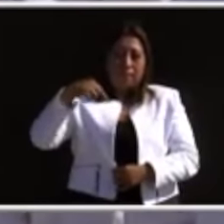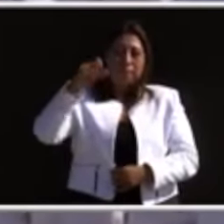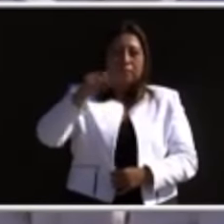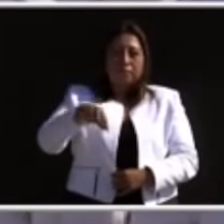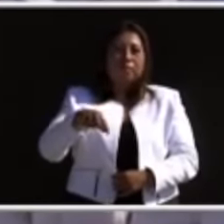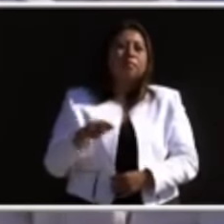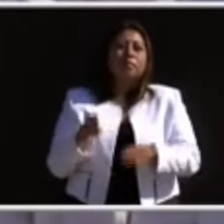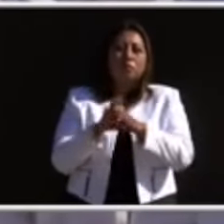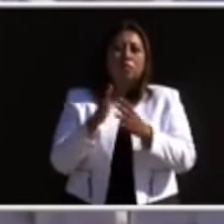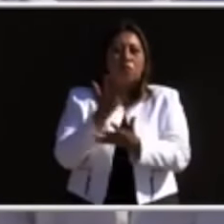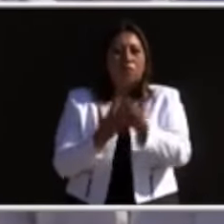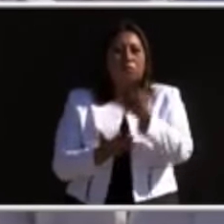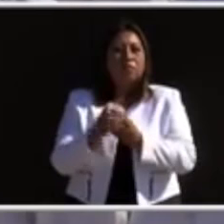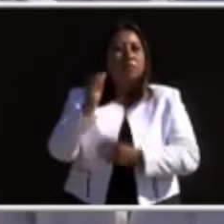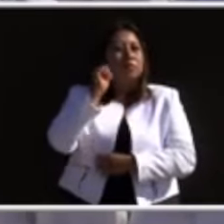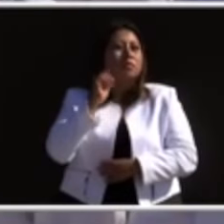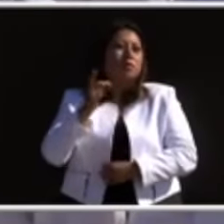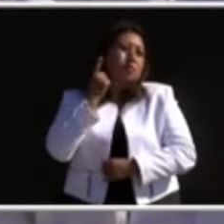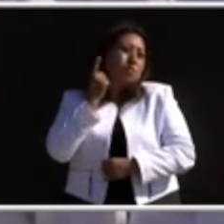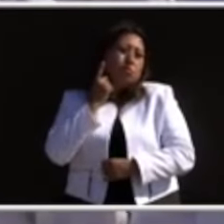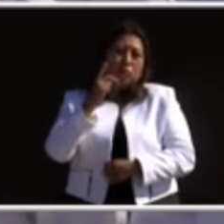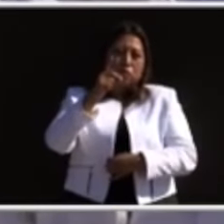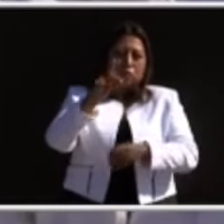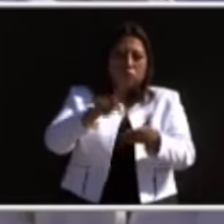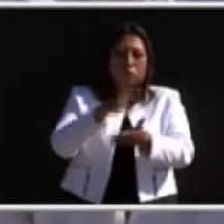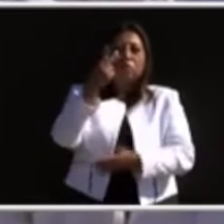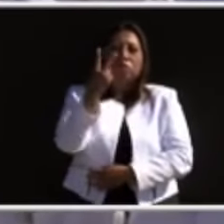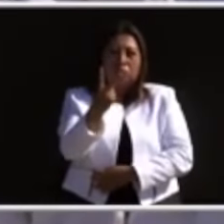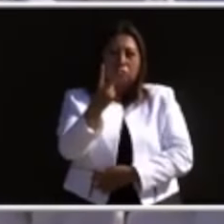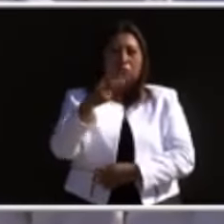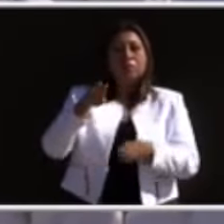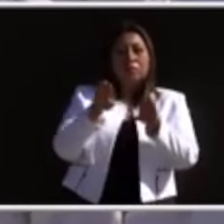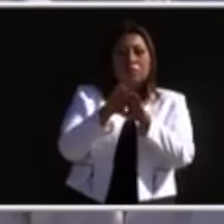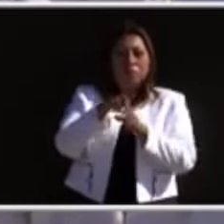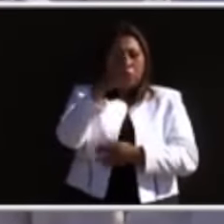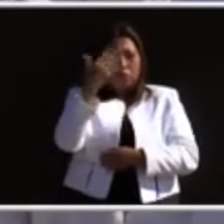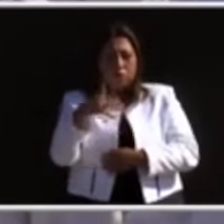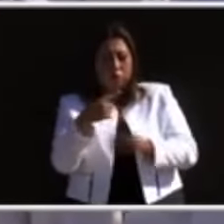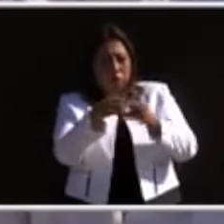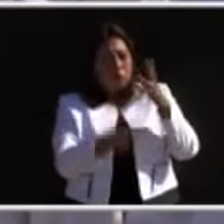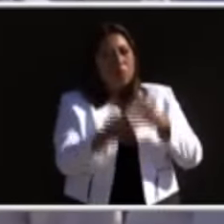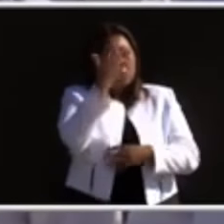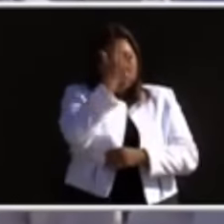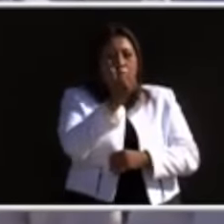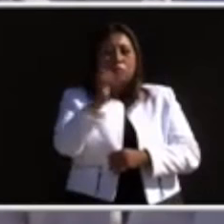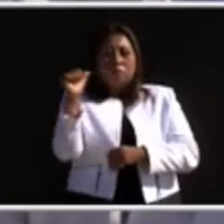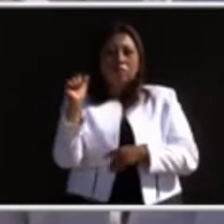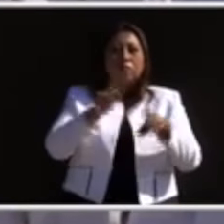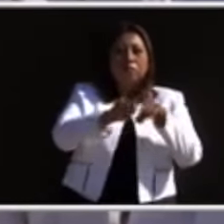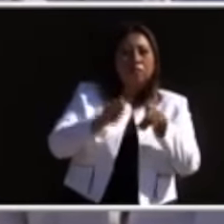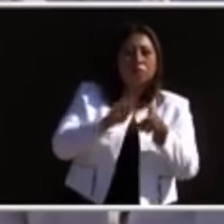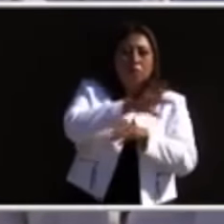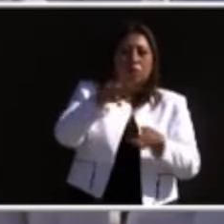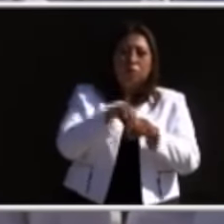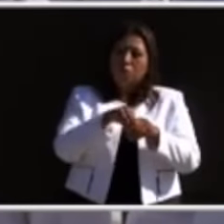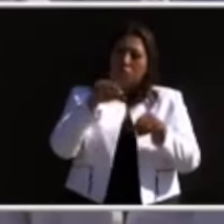Se ha desempeñado como diputado local en dos ocasiones. Cuenta con amplia experiencia en el sector público